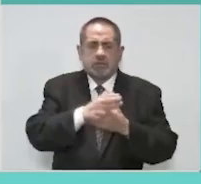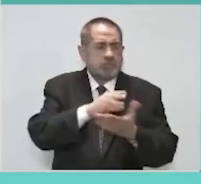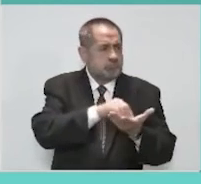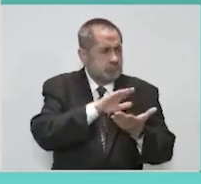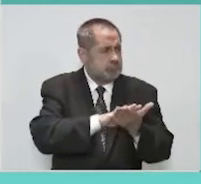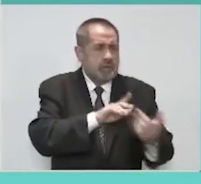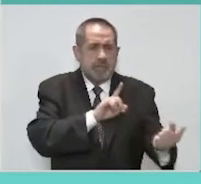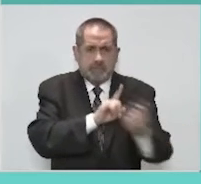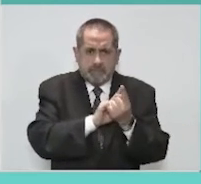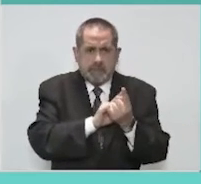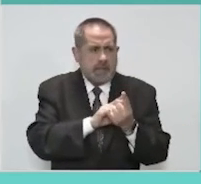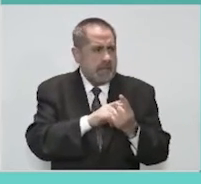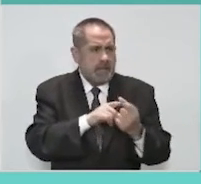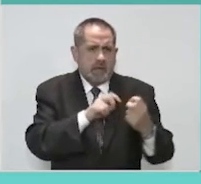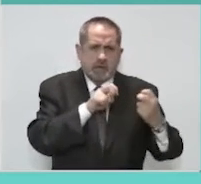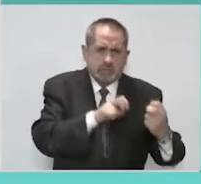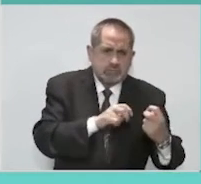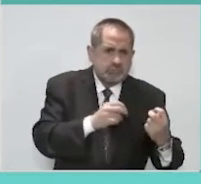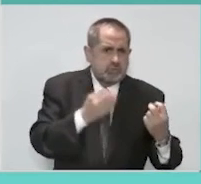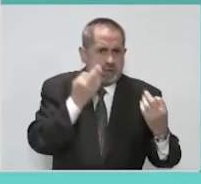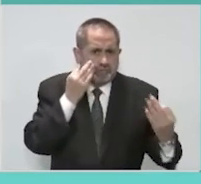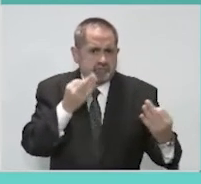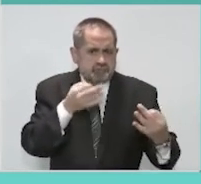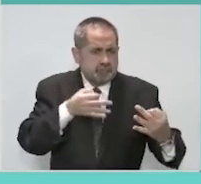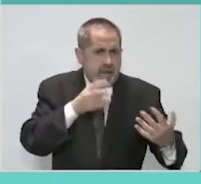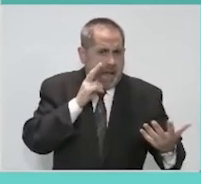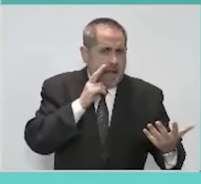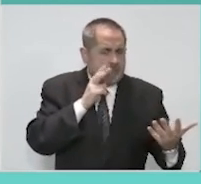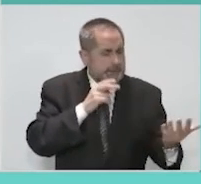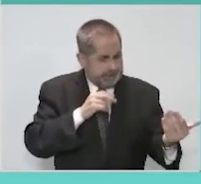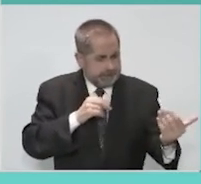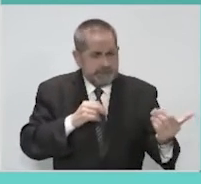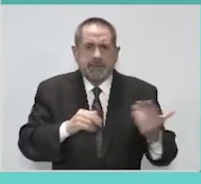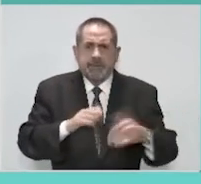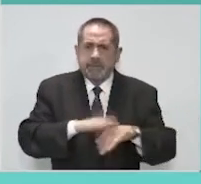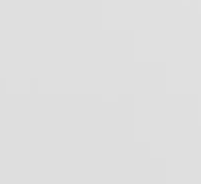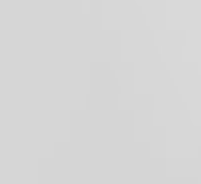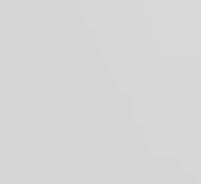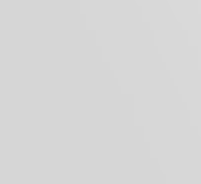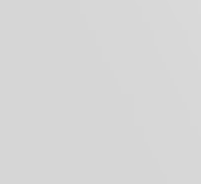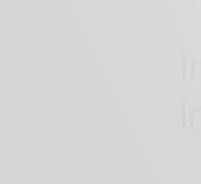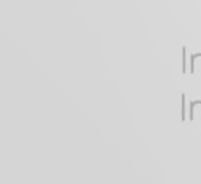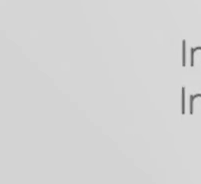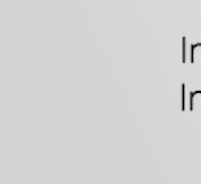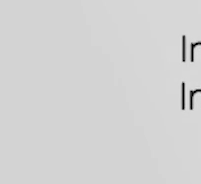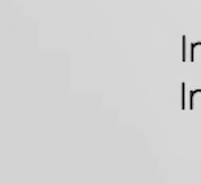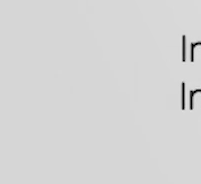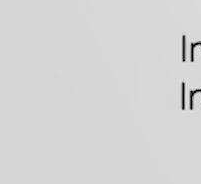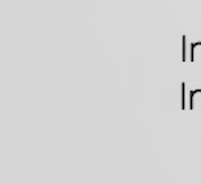podemos convocar los a reuniones y en este caso a ver tráeme información adicional